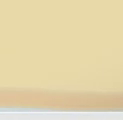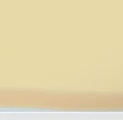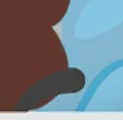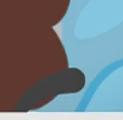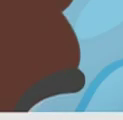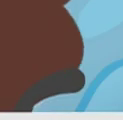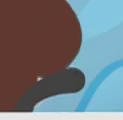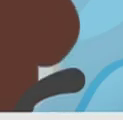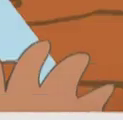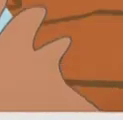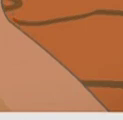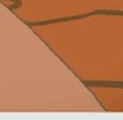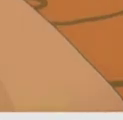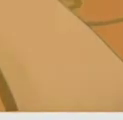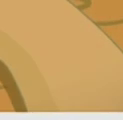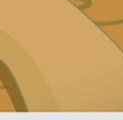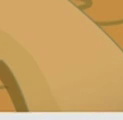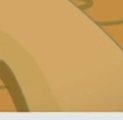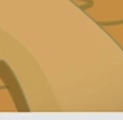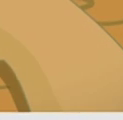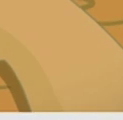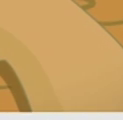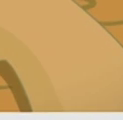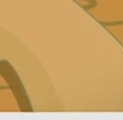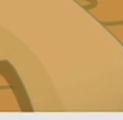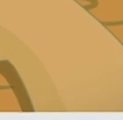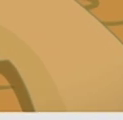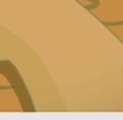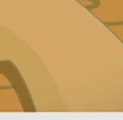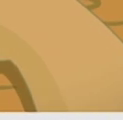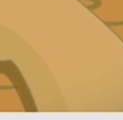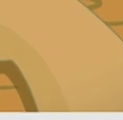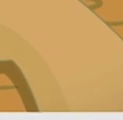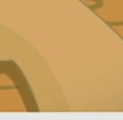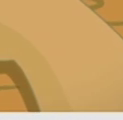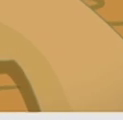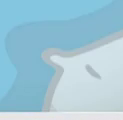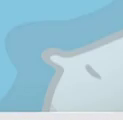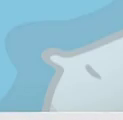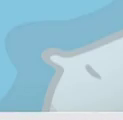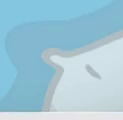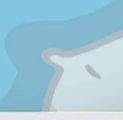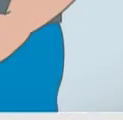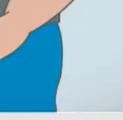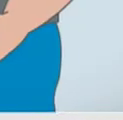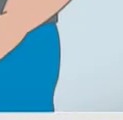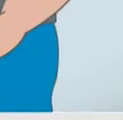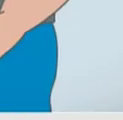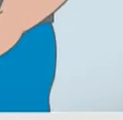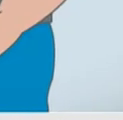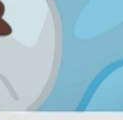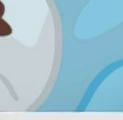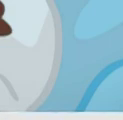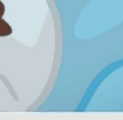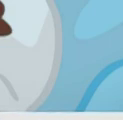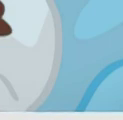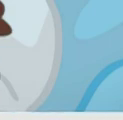Con respeto y apoyo a todas las personas, atendiendo sus necesidades físicas y emocionales.